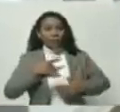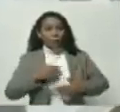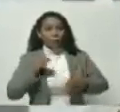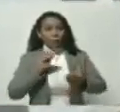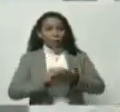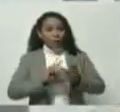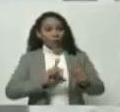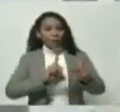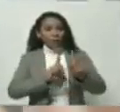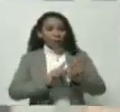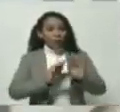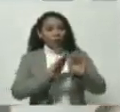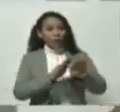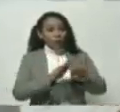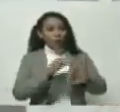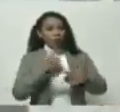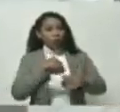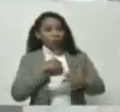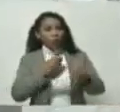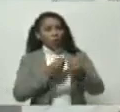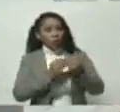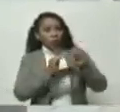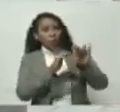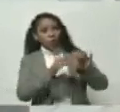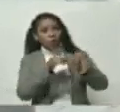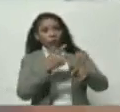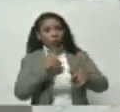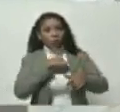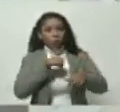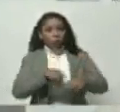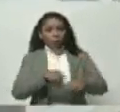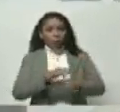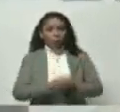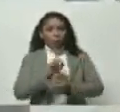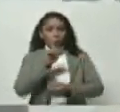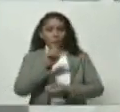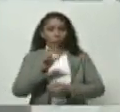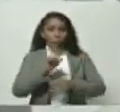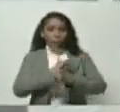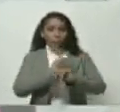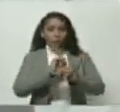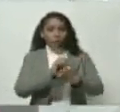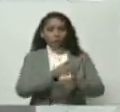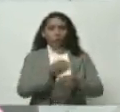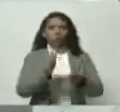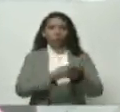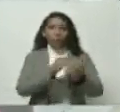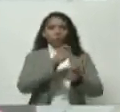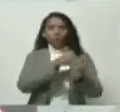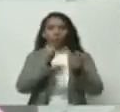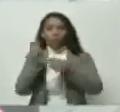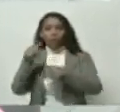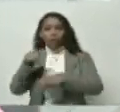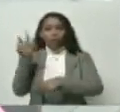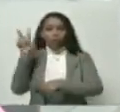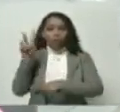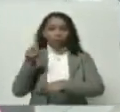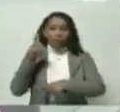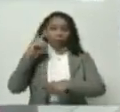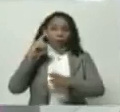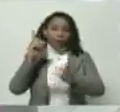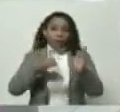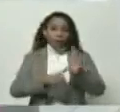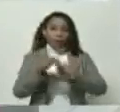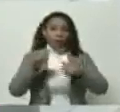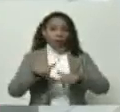cerca, apoyarlos, decirles que están allí con ellos, y eso es lo que están haciendo acá. Dentro de una semana se van y esperan que el desarrollo de los acontecimientos de